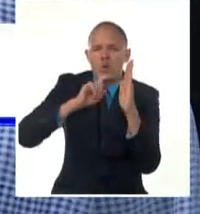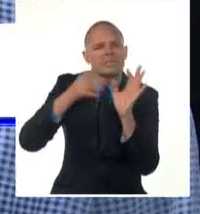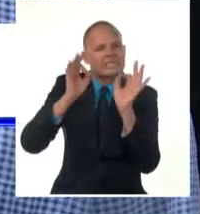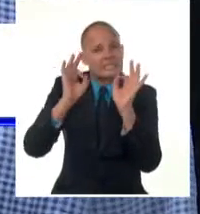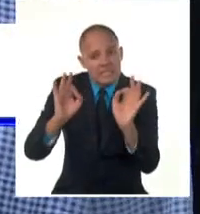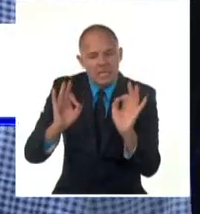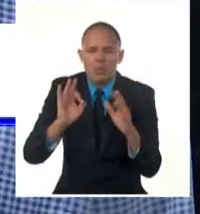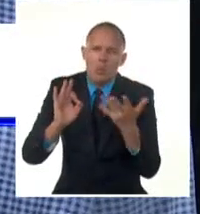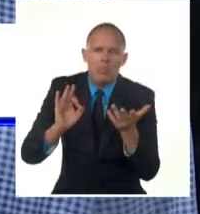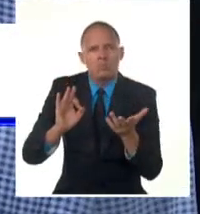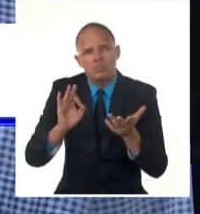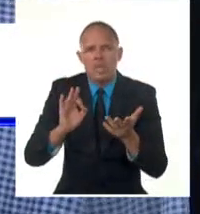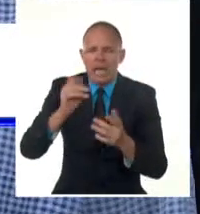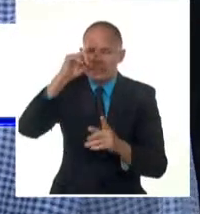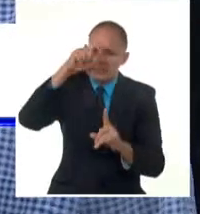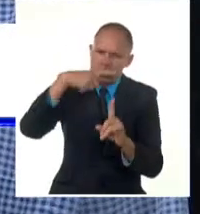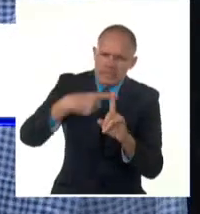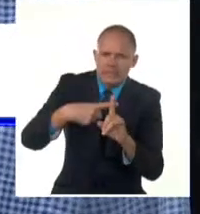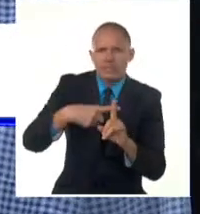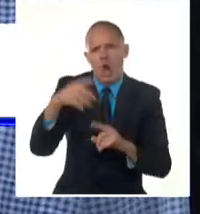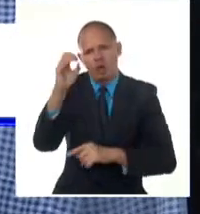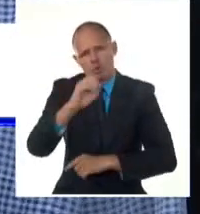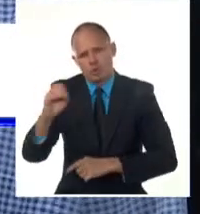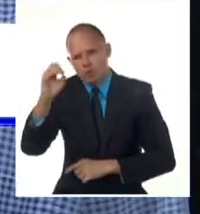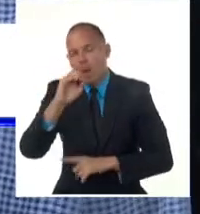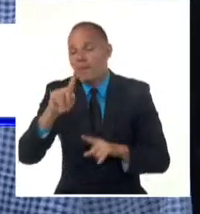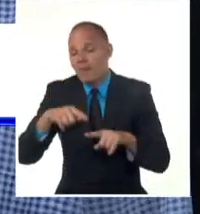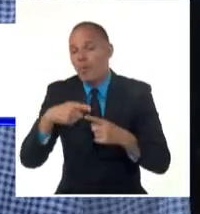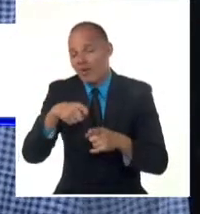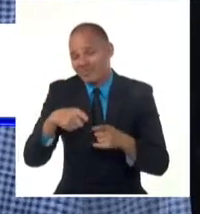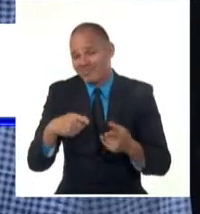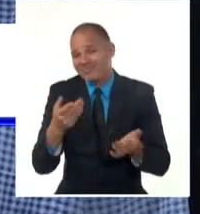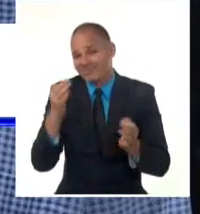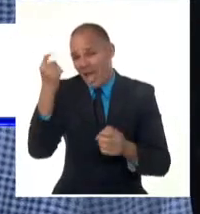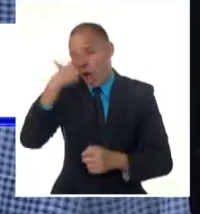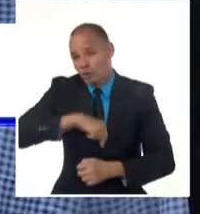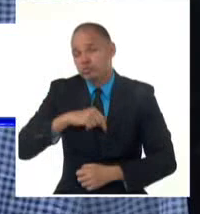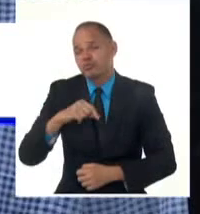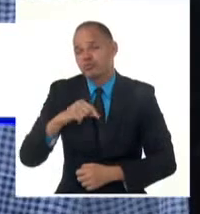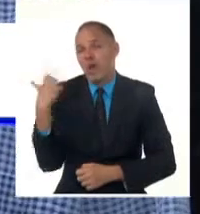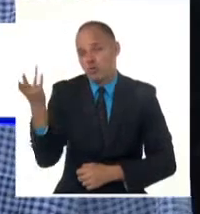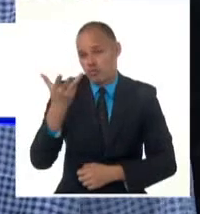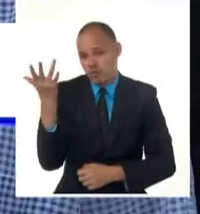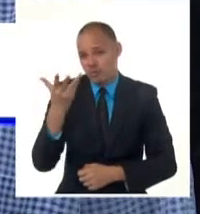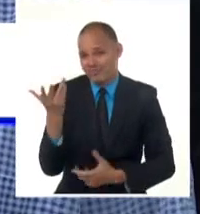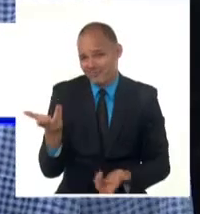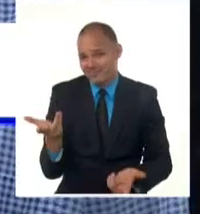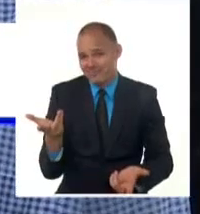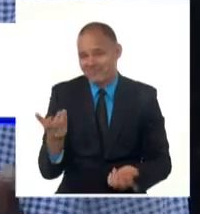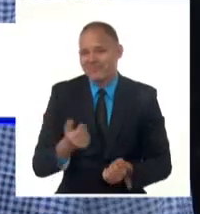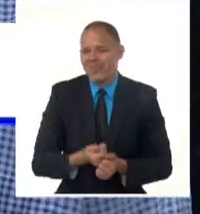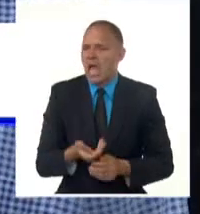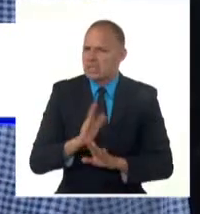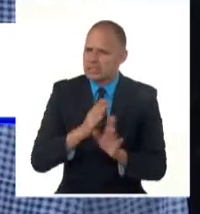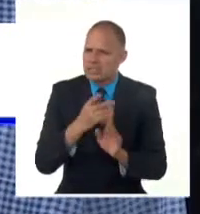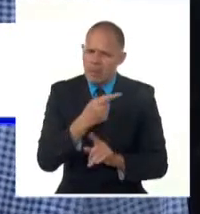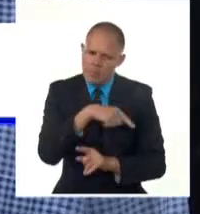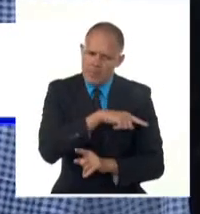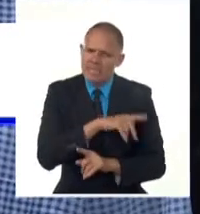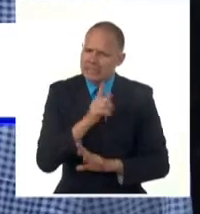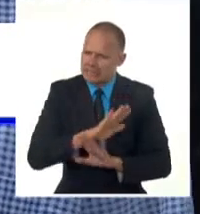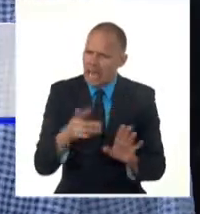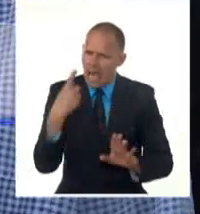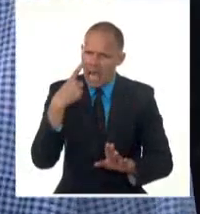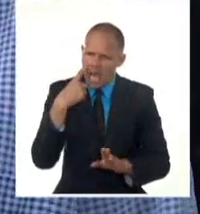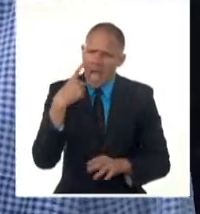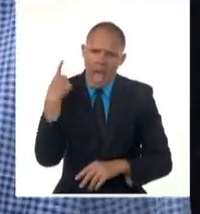de septiembre, en el mes de octubre, asociado, por supuesto, a eventos ciclónicos. Estamos mirando que recientemente ya han habido otros años en los